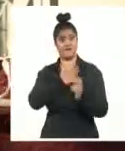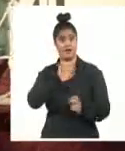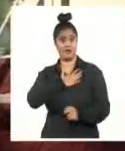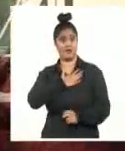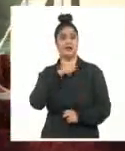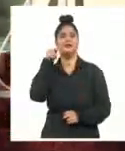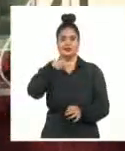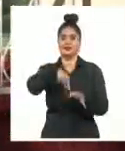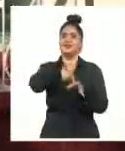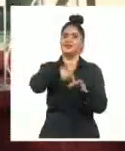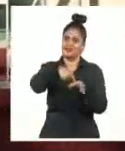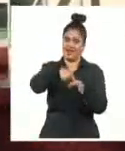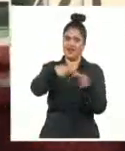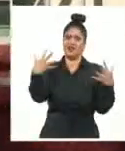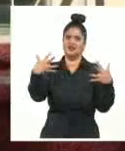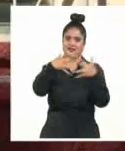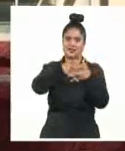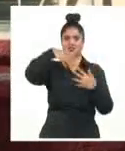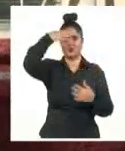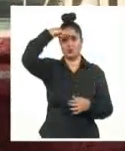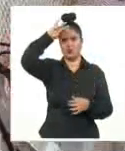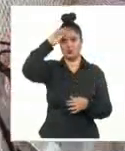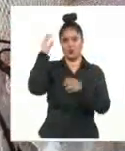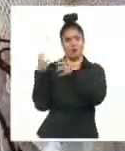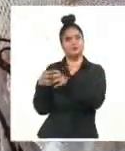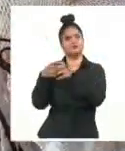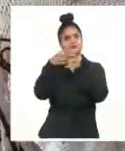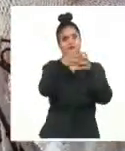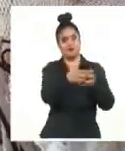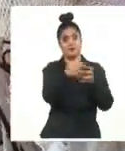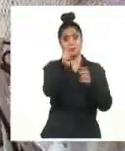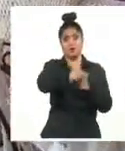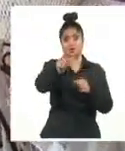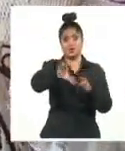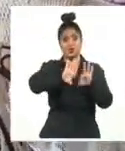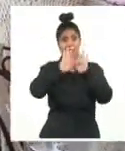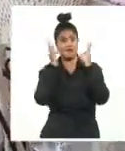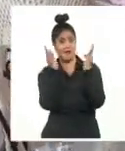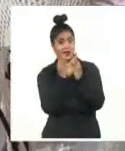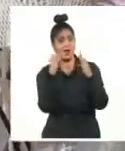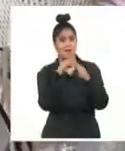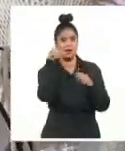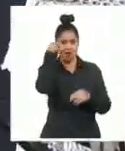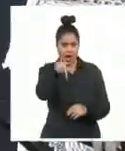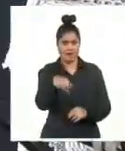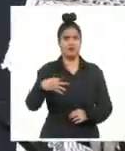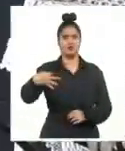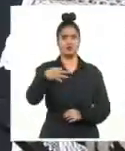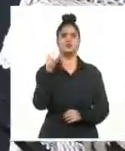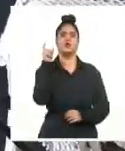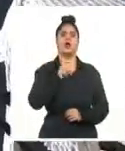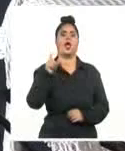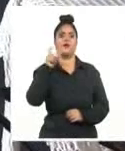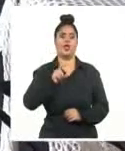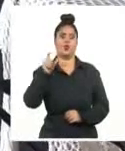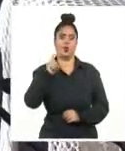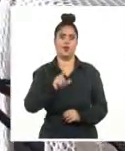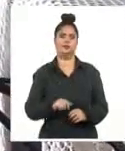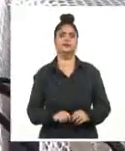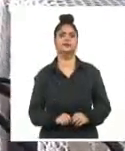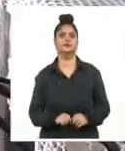se protege en la Casa Canaria Leonor Pérez de Cabaiguán, donde migrantes y ahora sus descendientes continúan haciendo en recuerdo a la tierra de las